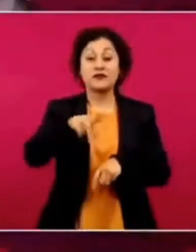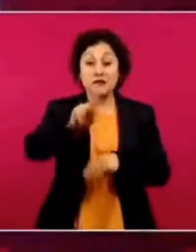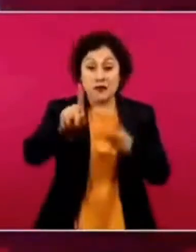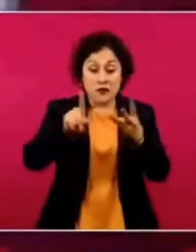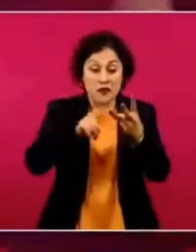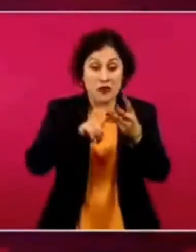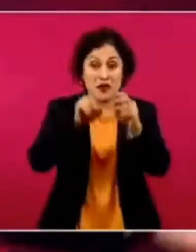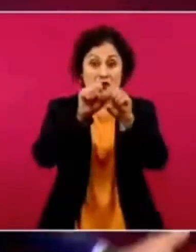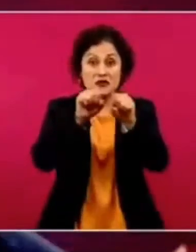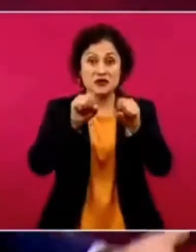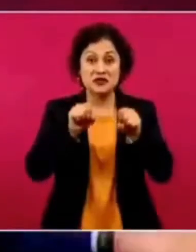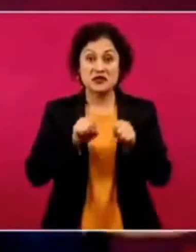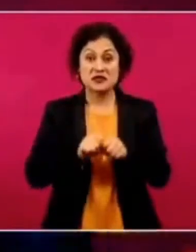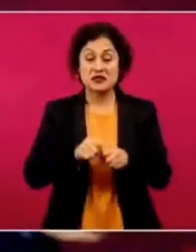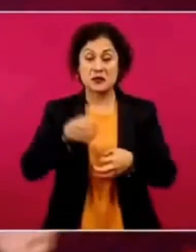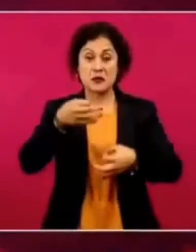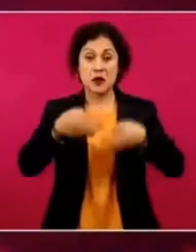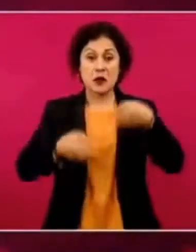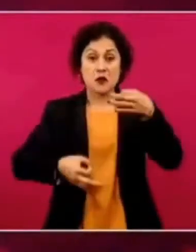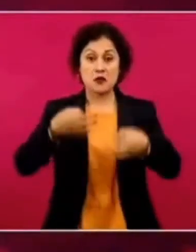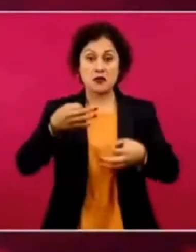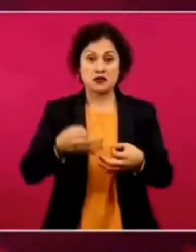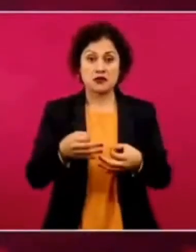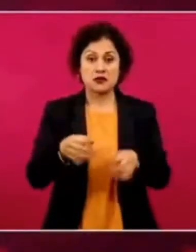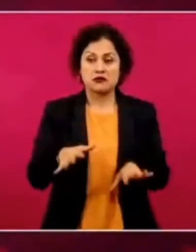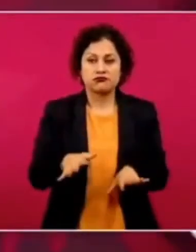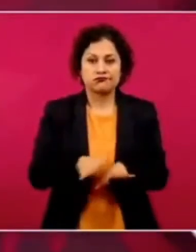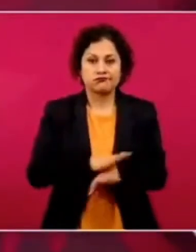no ha habido cambios.